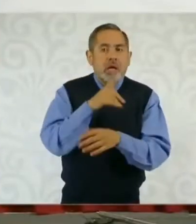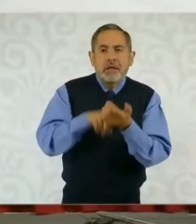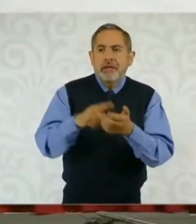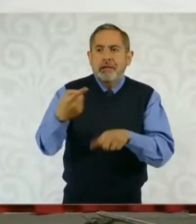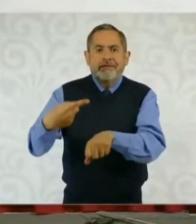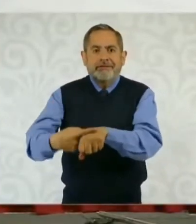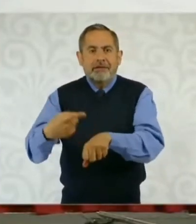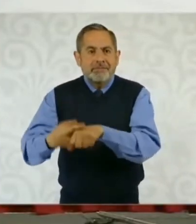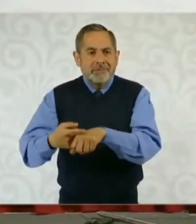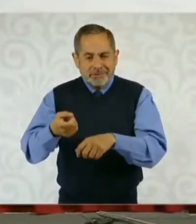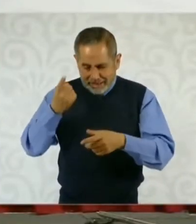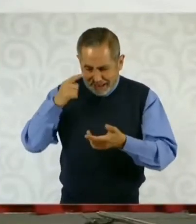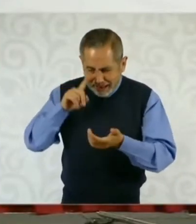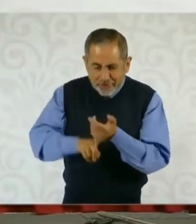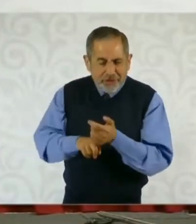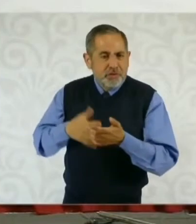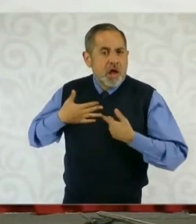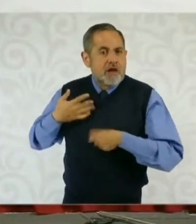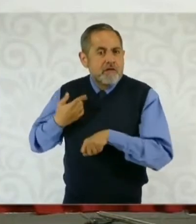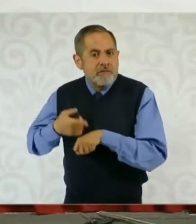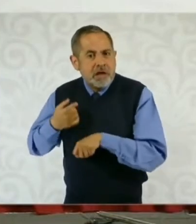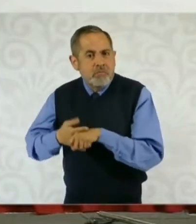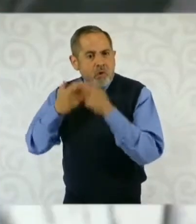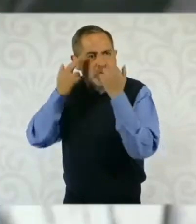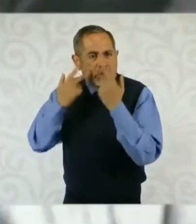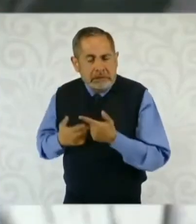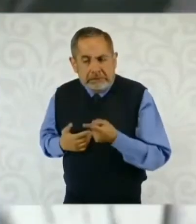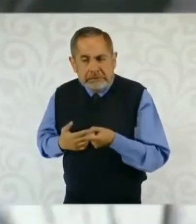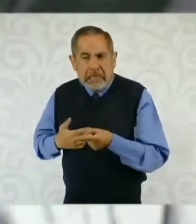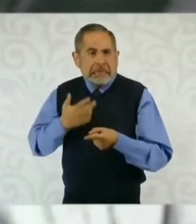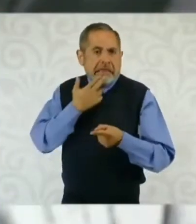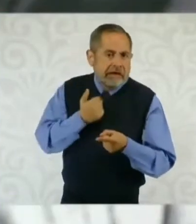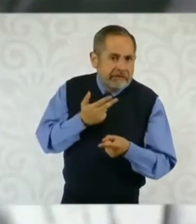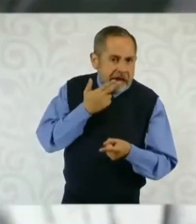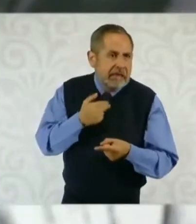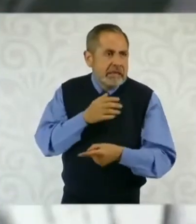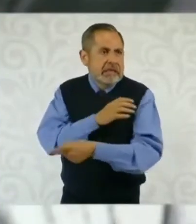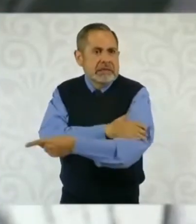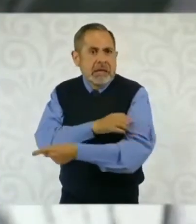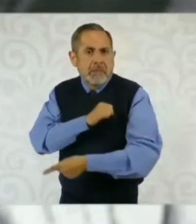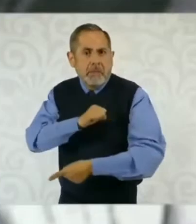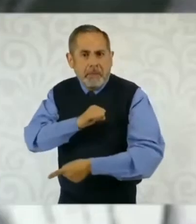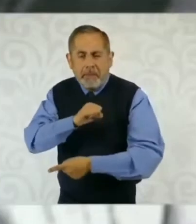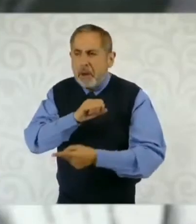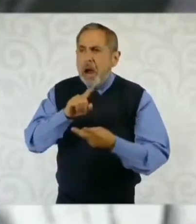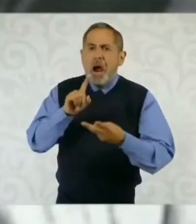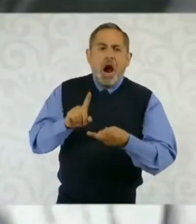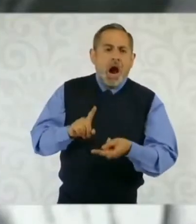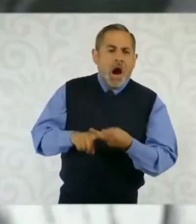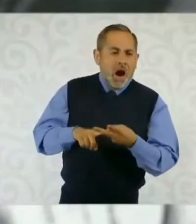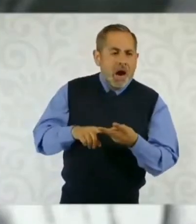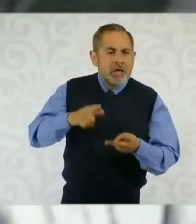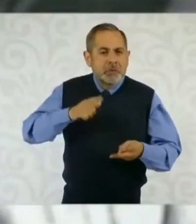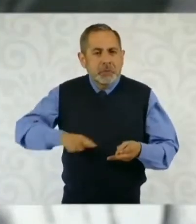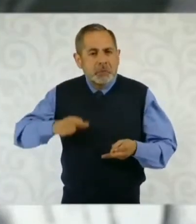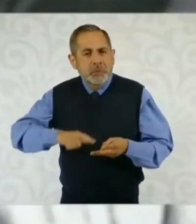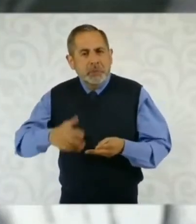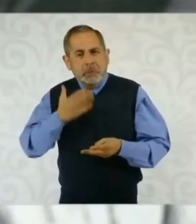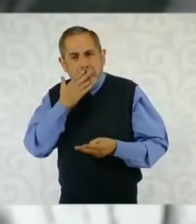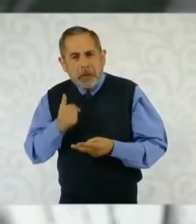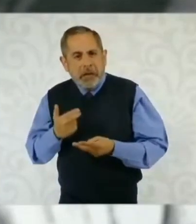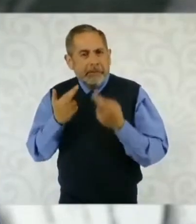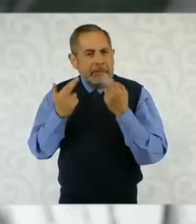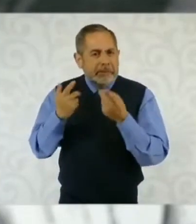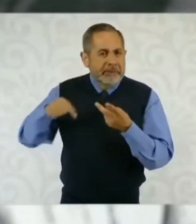susceptibles. Son pacientes con enfermedades crónicas, diabetes, hipertensión arterial, insuficiencia renal